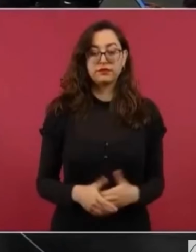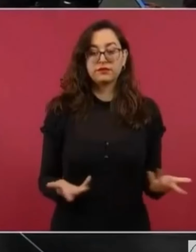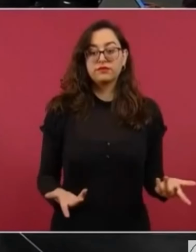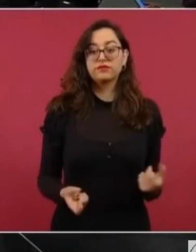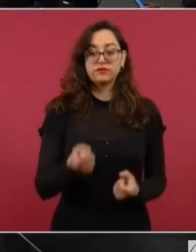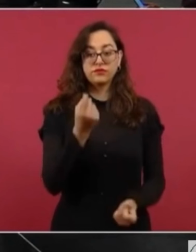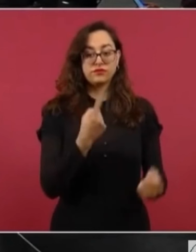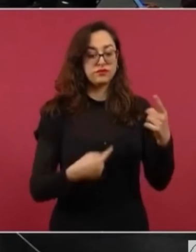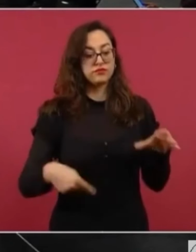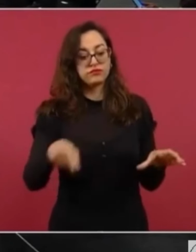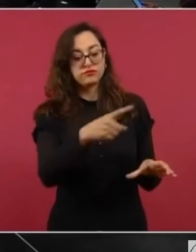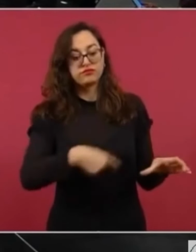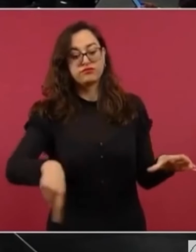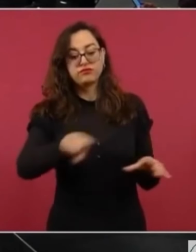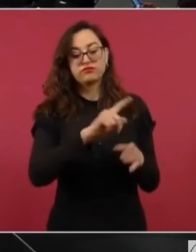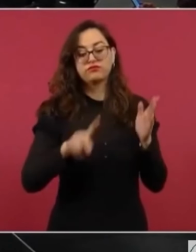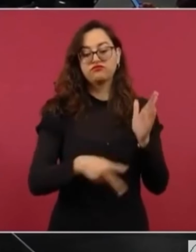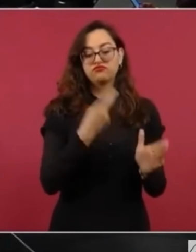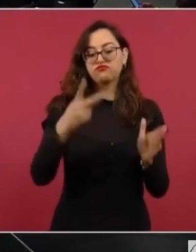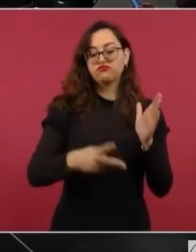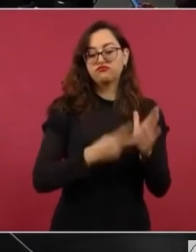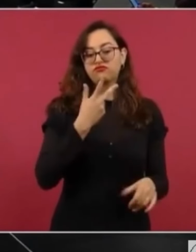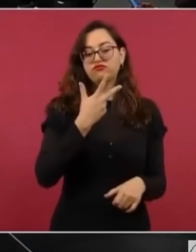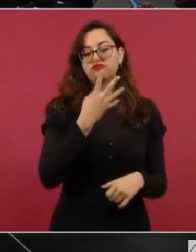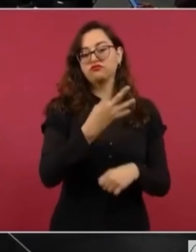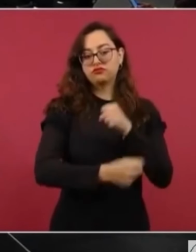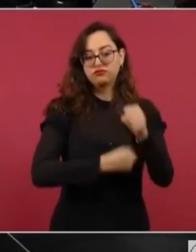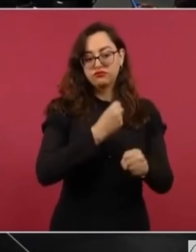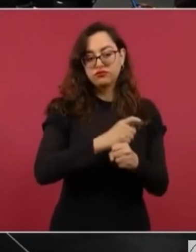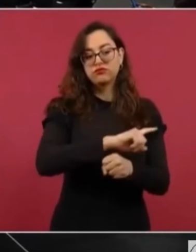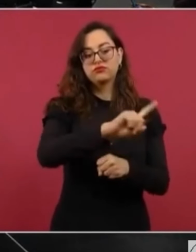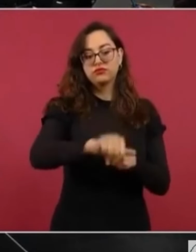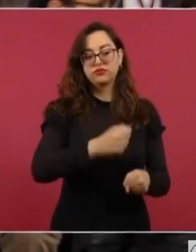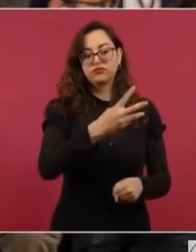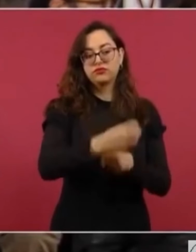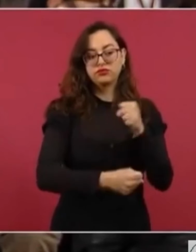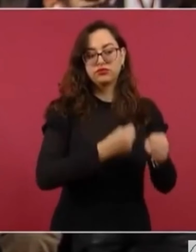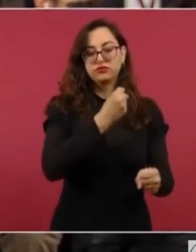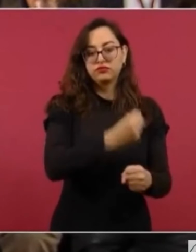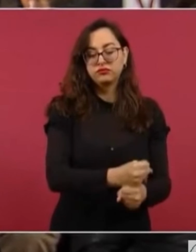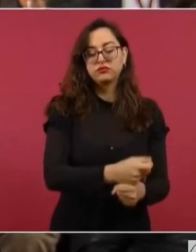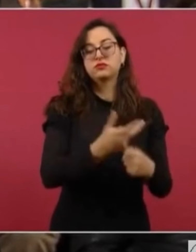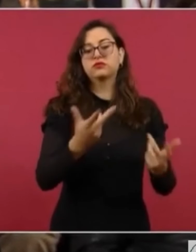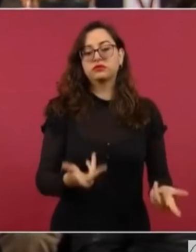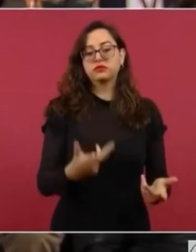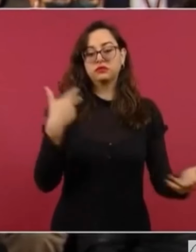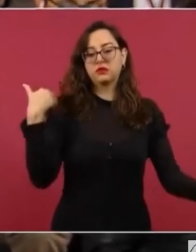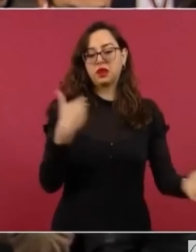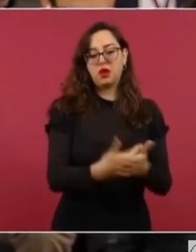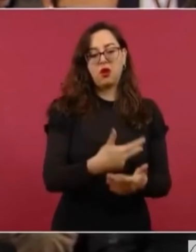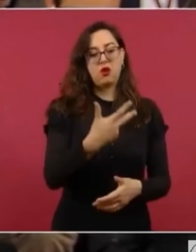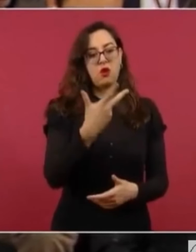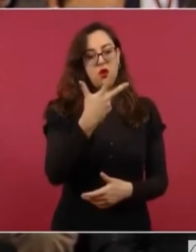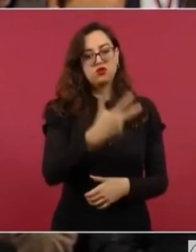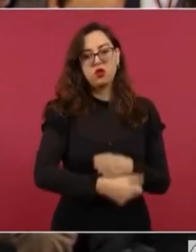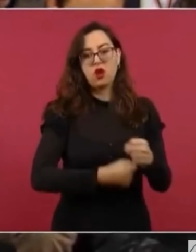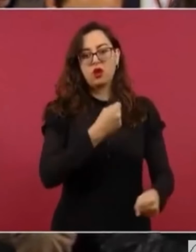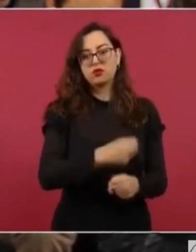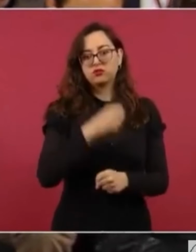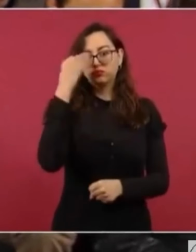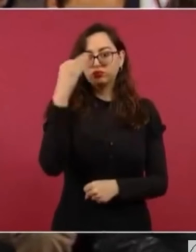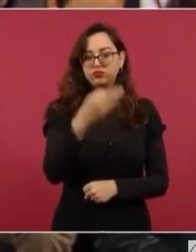peluche, como el actual senador sin partido de largo apellido, es que ya tienen en estos cargos 8 años o más, periodos